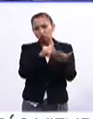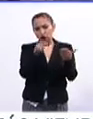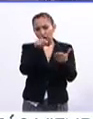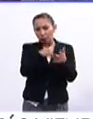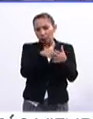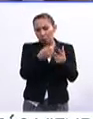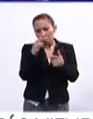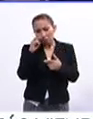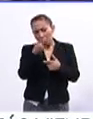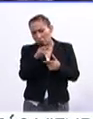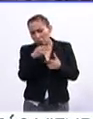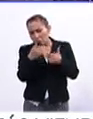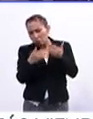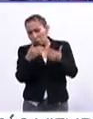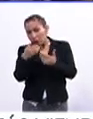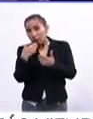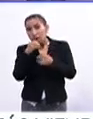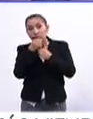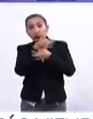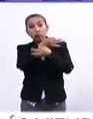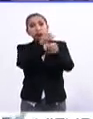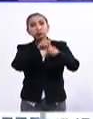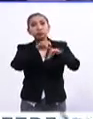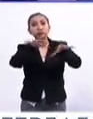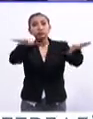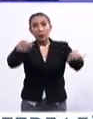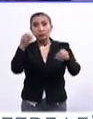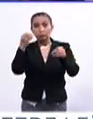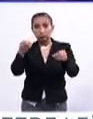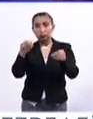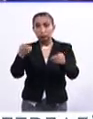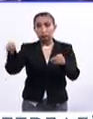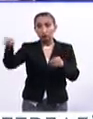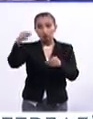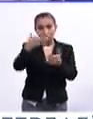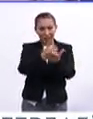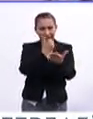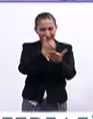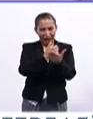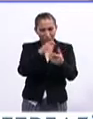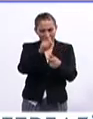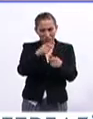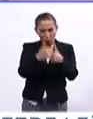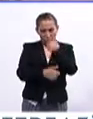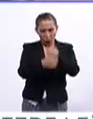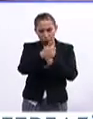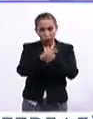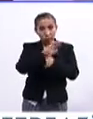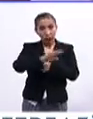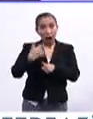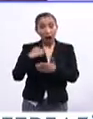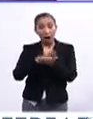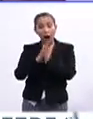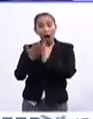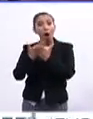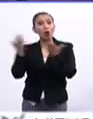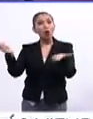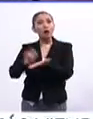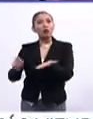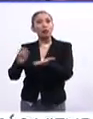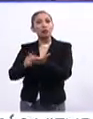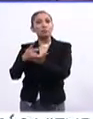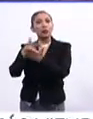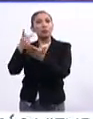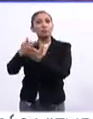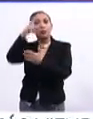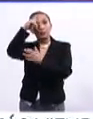que sí ha tenido eco porque varios de los ganadores de estos concursos ya son escritores y han ganado premios a